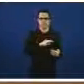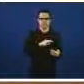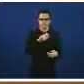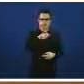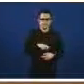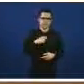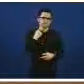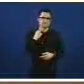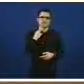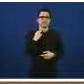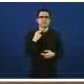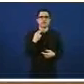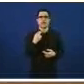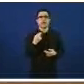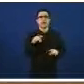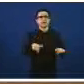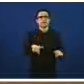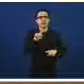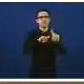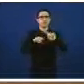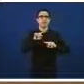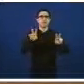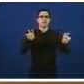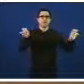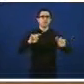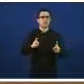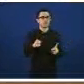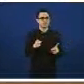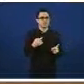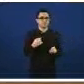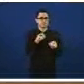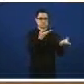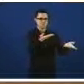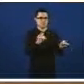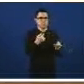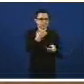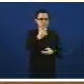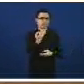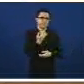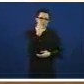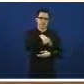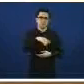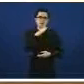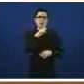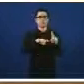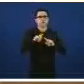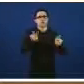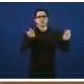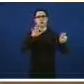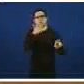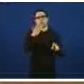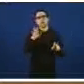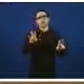Que este non é un problema novo Vostede debería De sabelo Perfectamente E non é un problema novo Porque das noves emisión